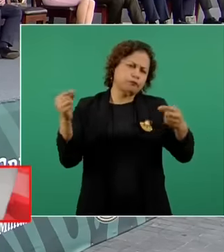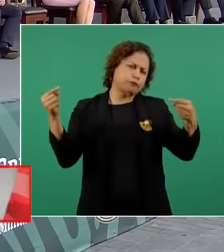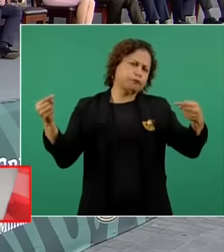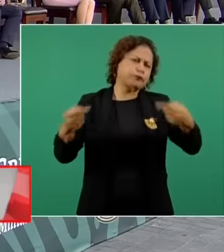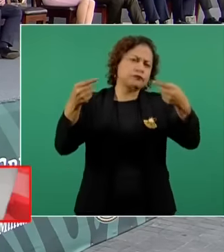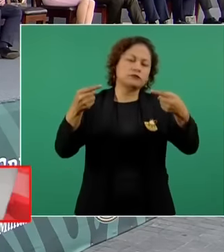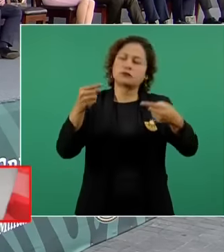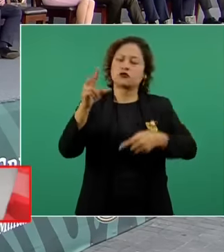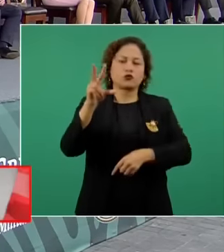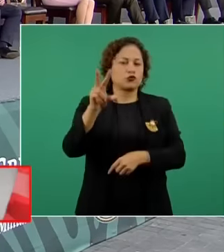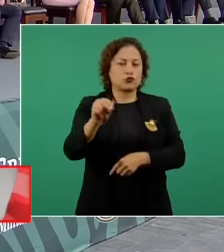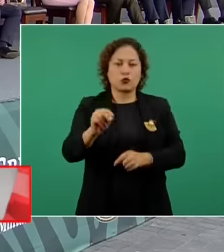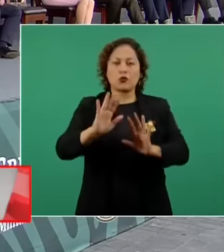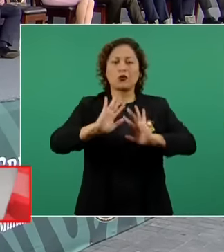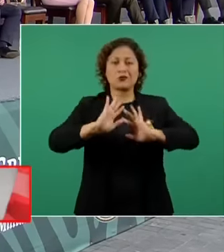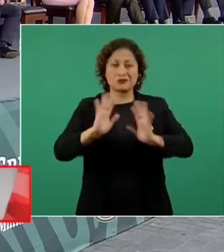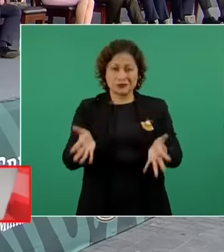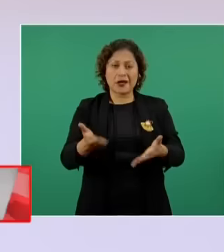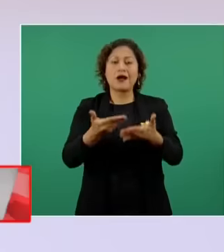Como lo señalaba